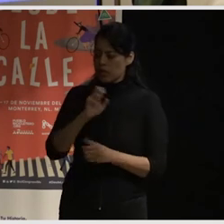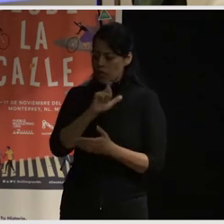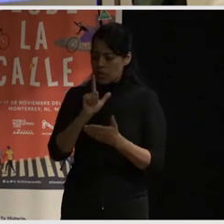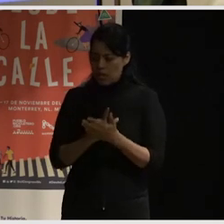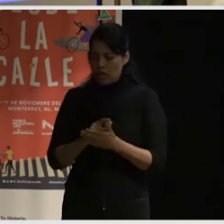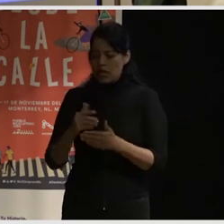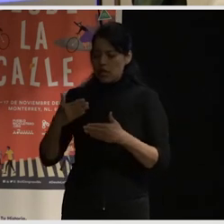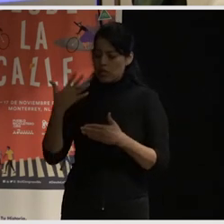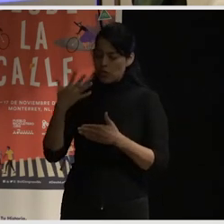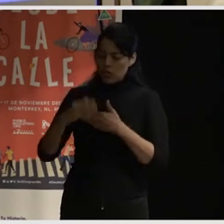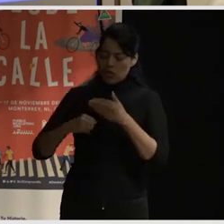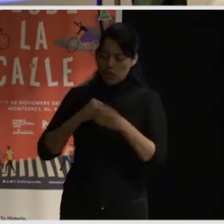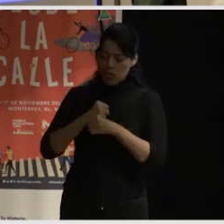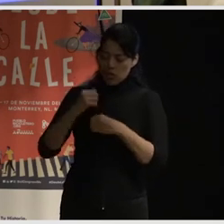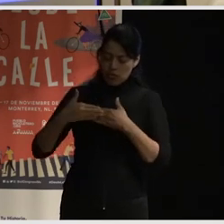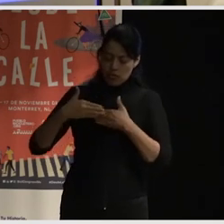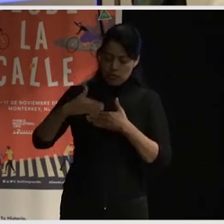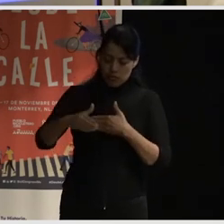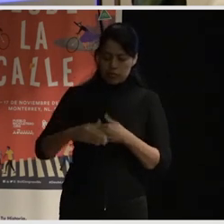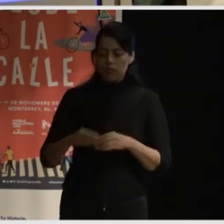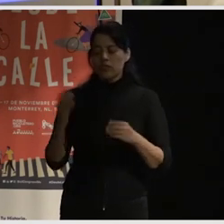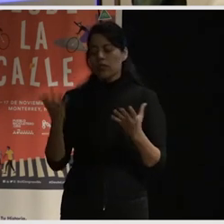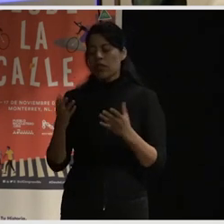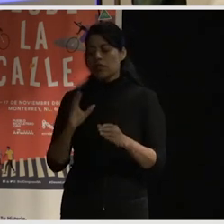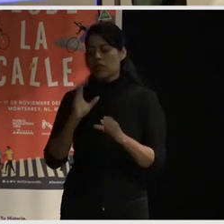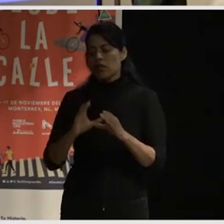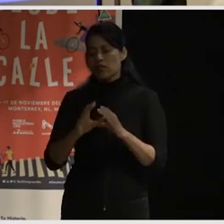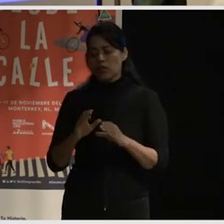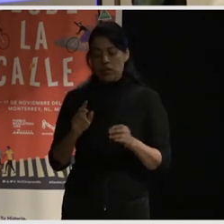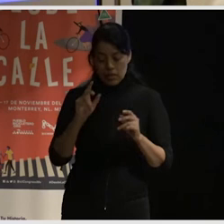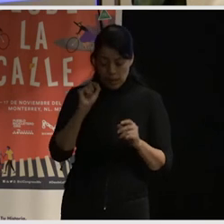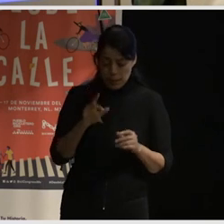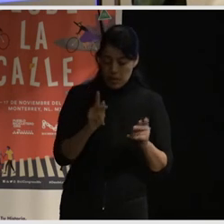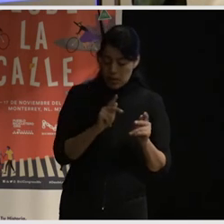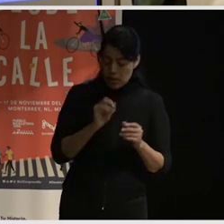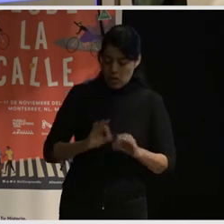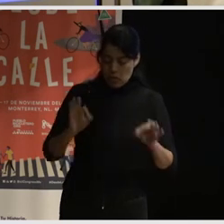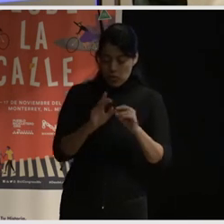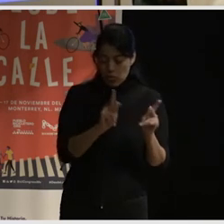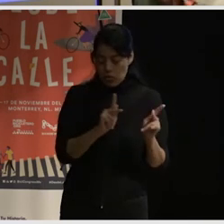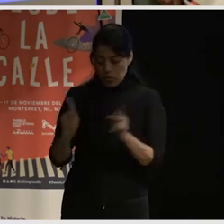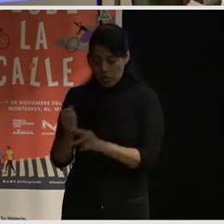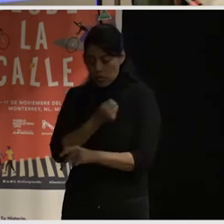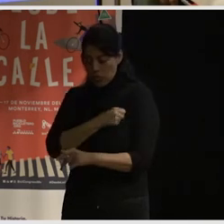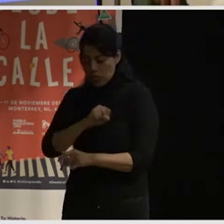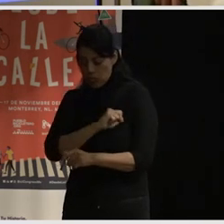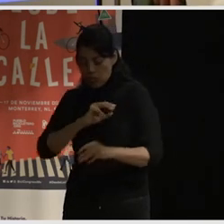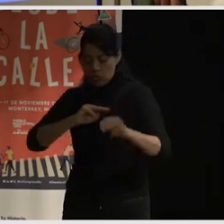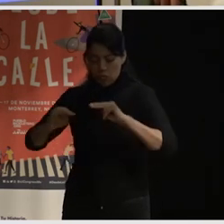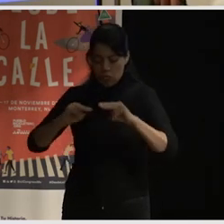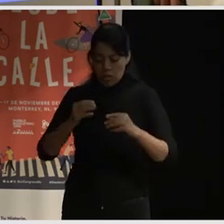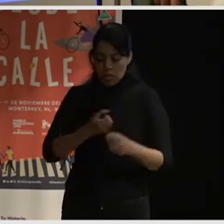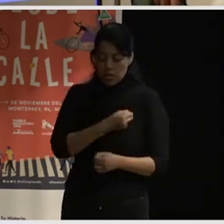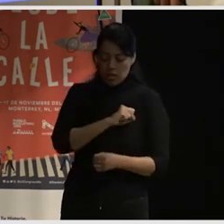cinco años y evidentemente los planes de movilidad los planes de salud ambiental etcétera tienen